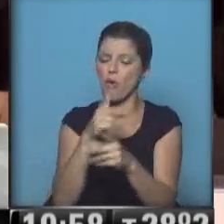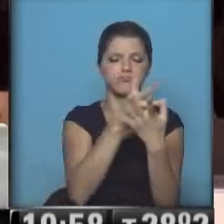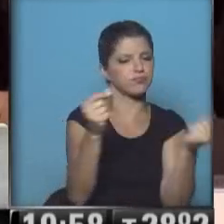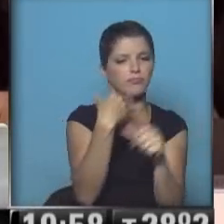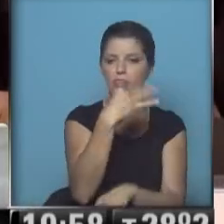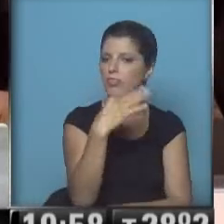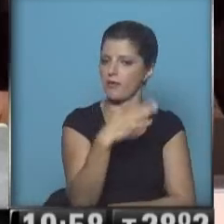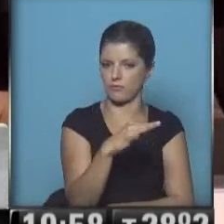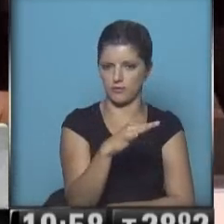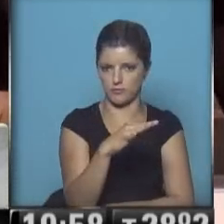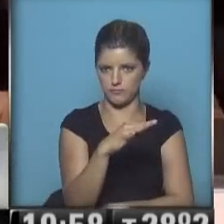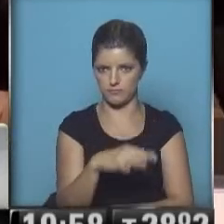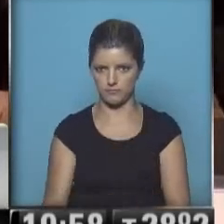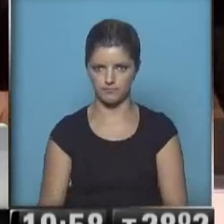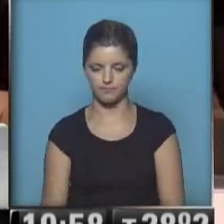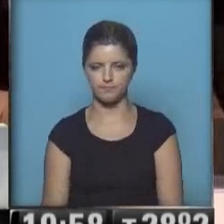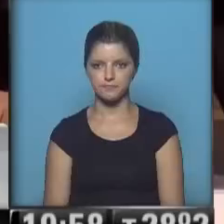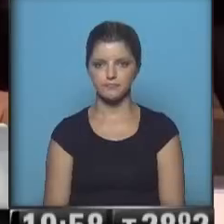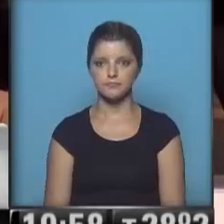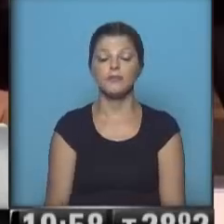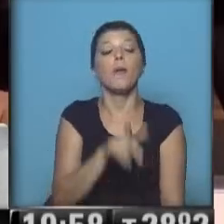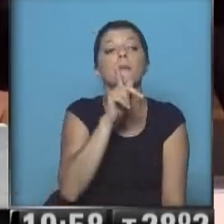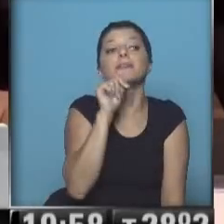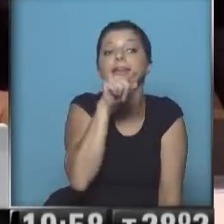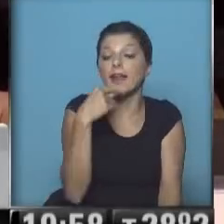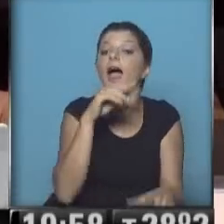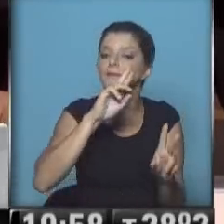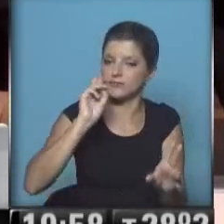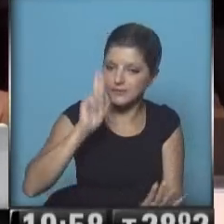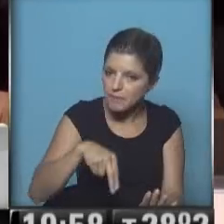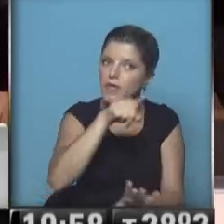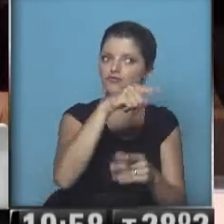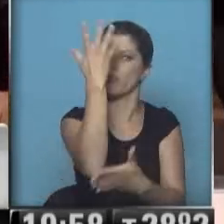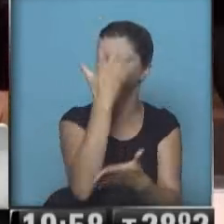de hacer política. Pareciera una rectificación histórica,